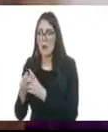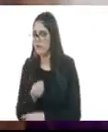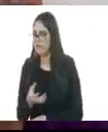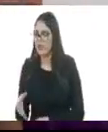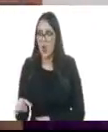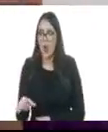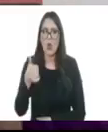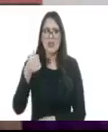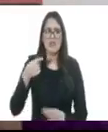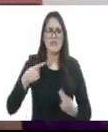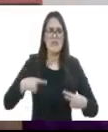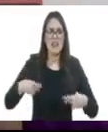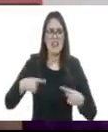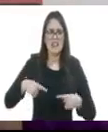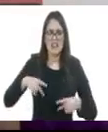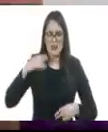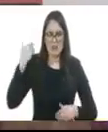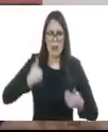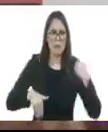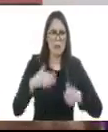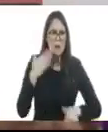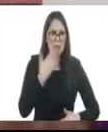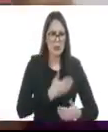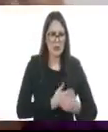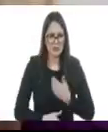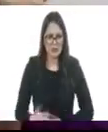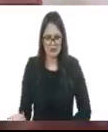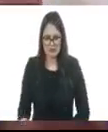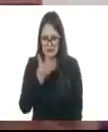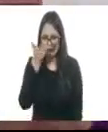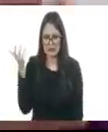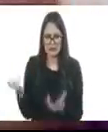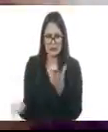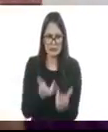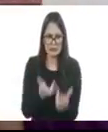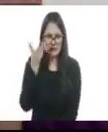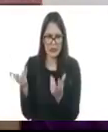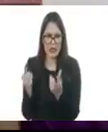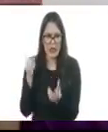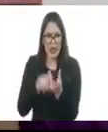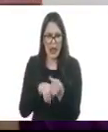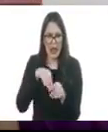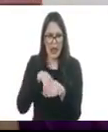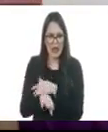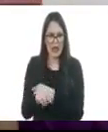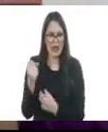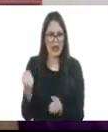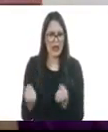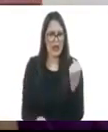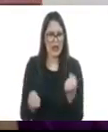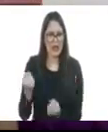desmembradas, fueron quemadas dentro de autos. Entonces,